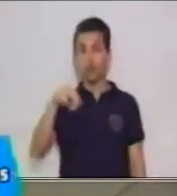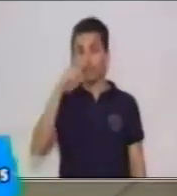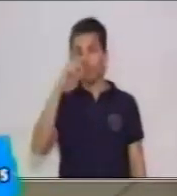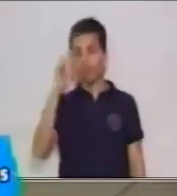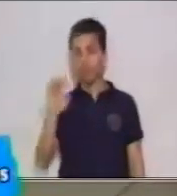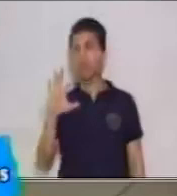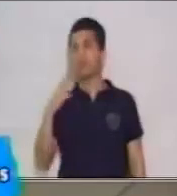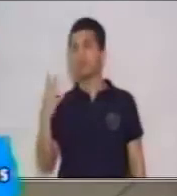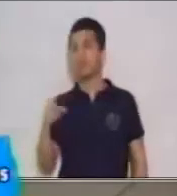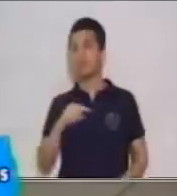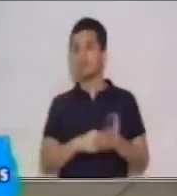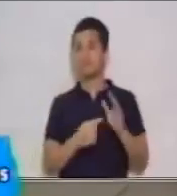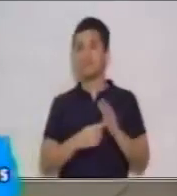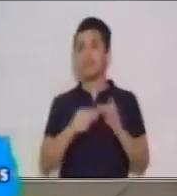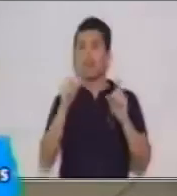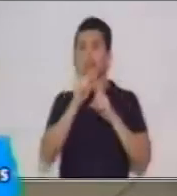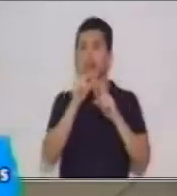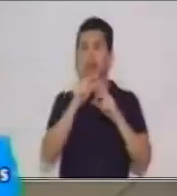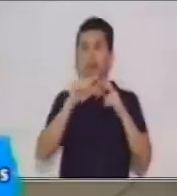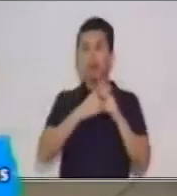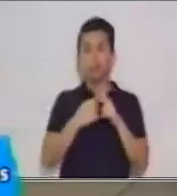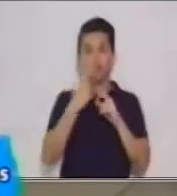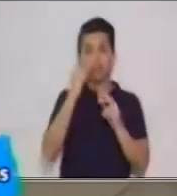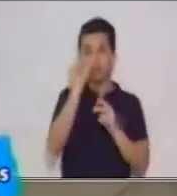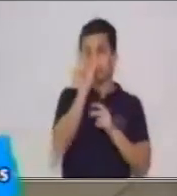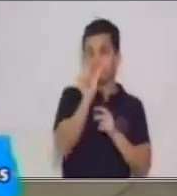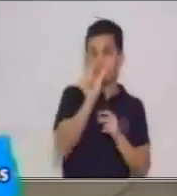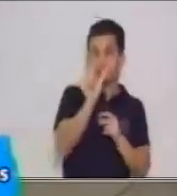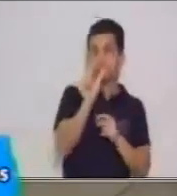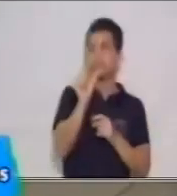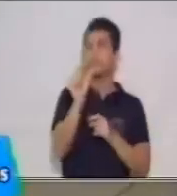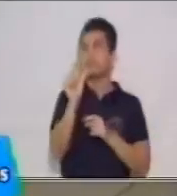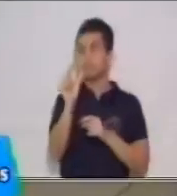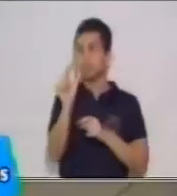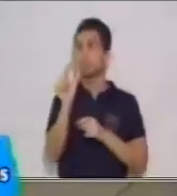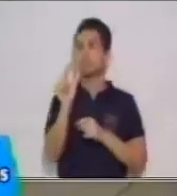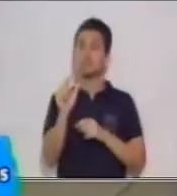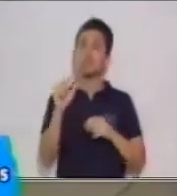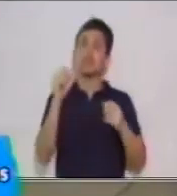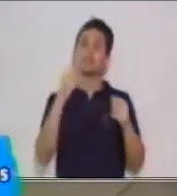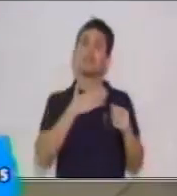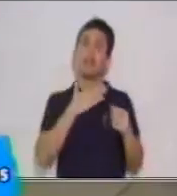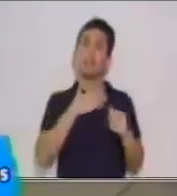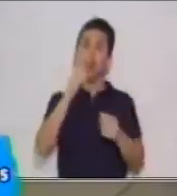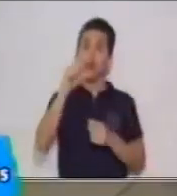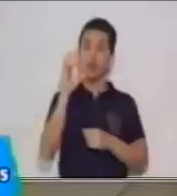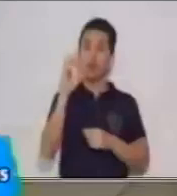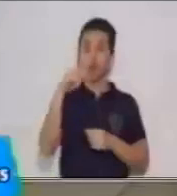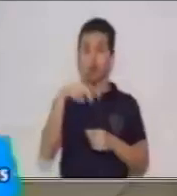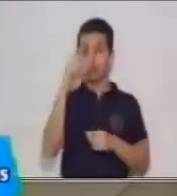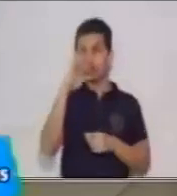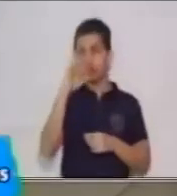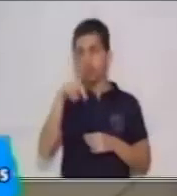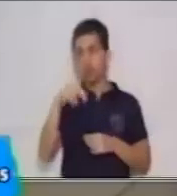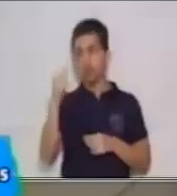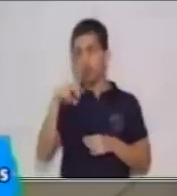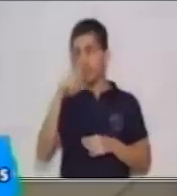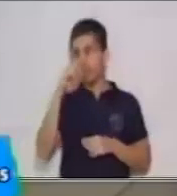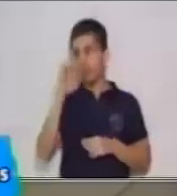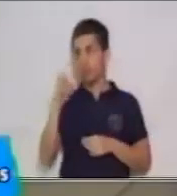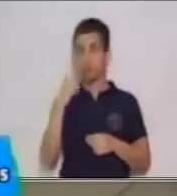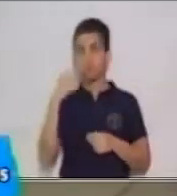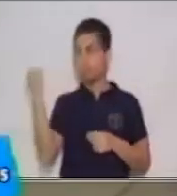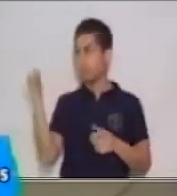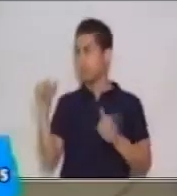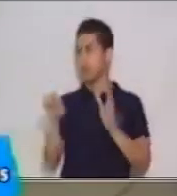palabra se pronuncia, hace un fonema que es consonante. Veamos algunos